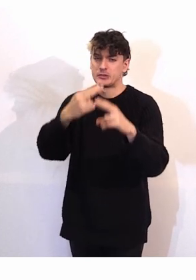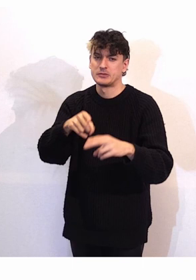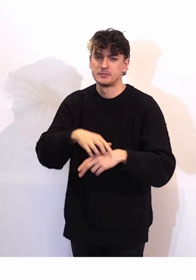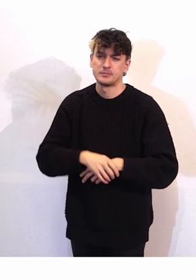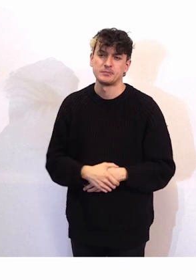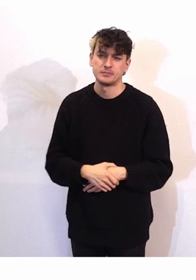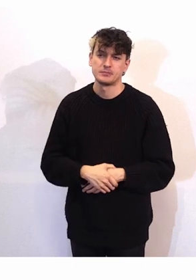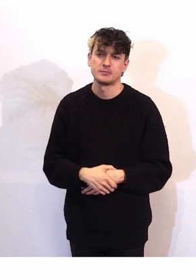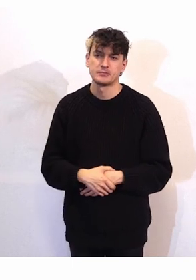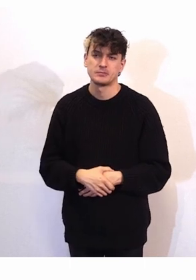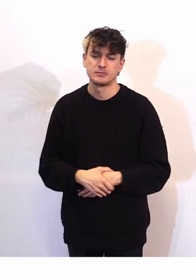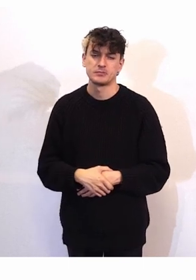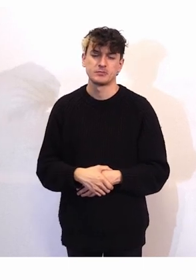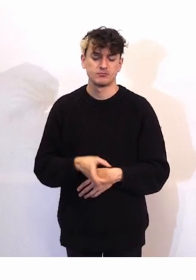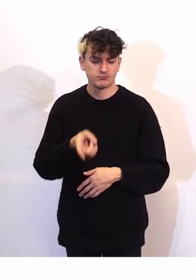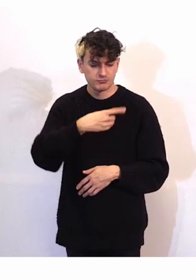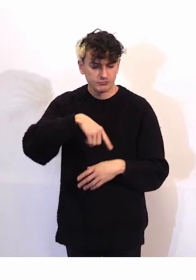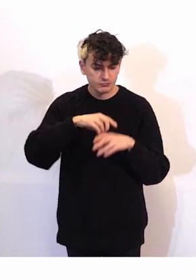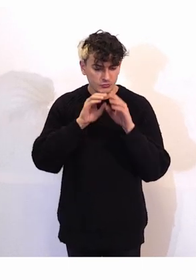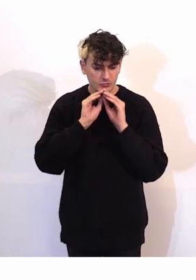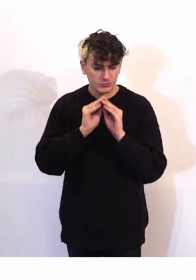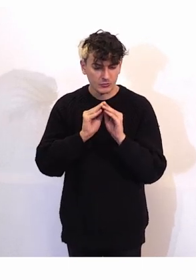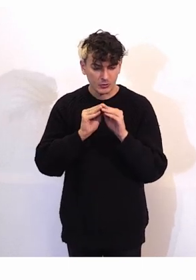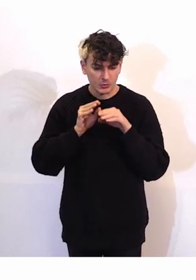Hemos hecho una guía,